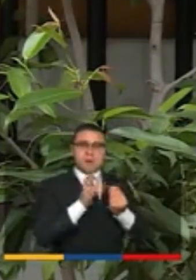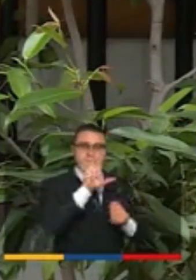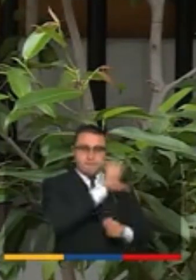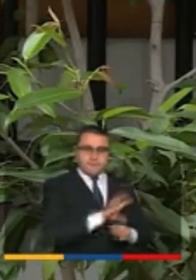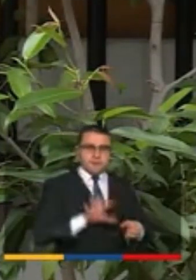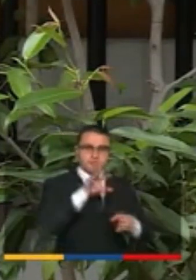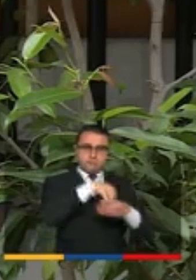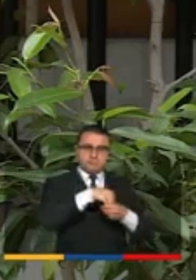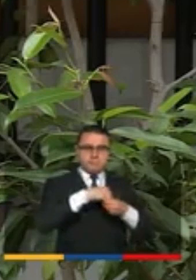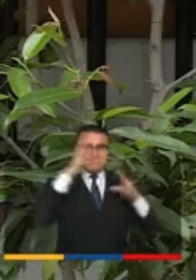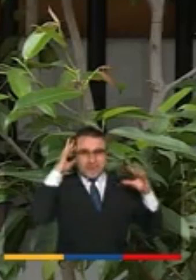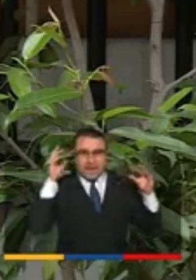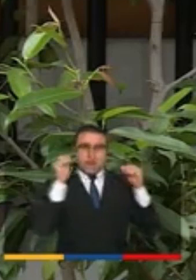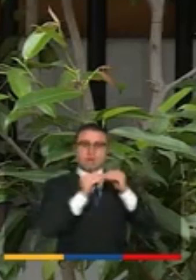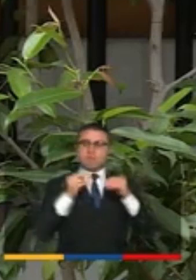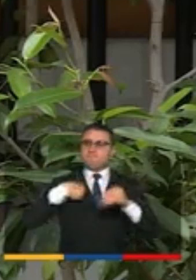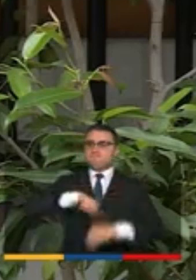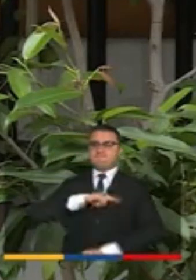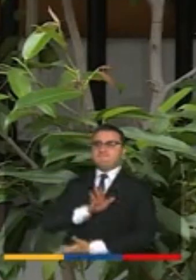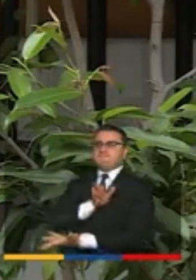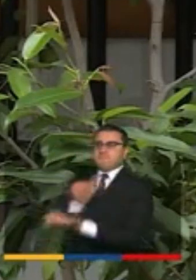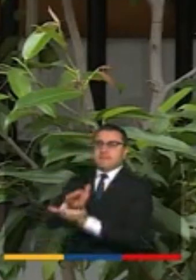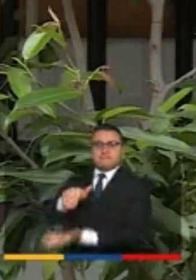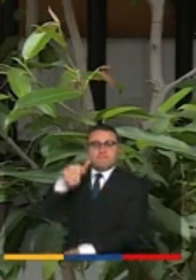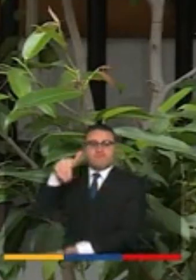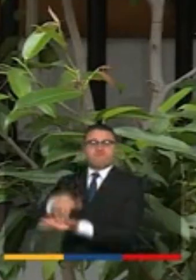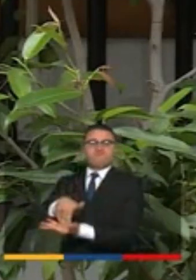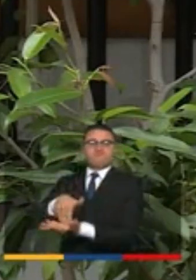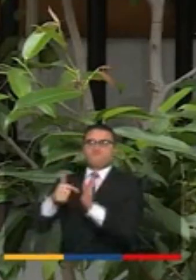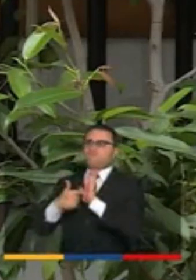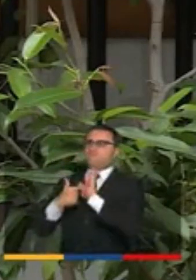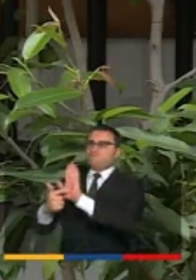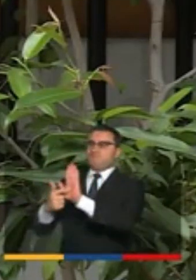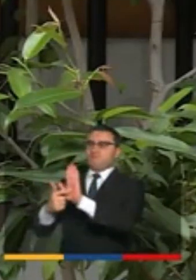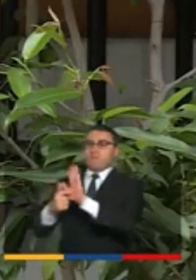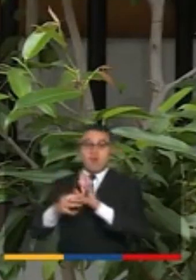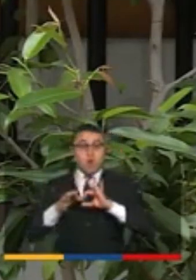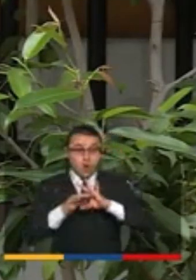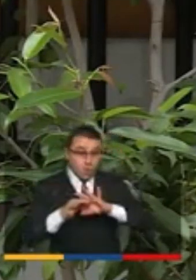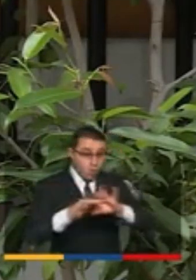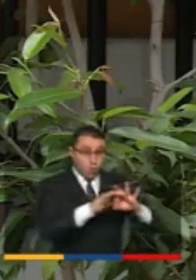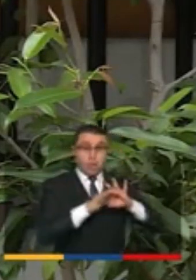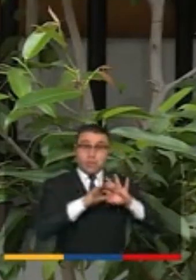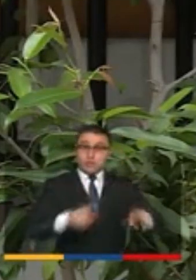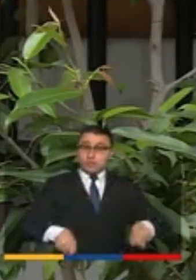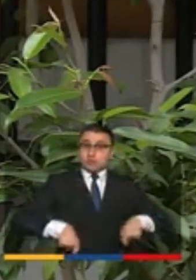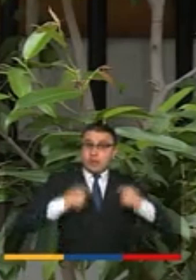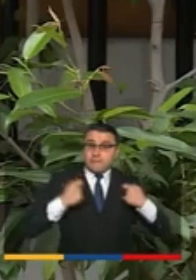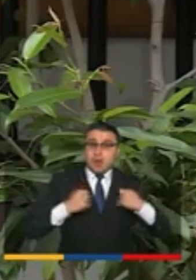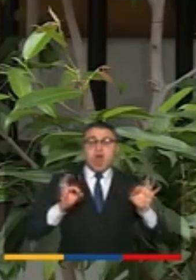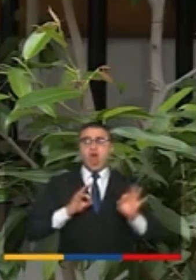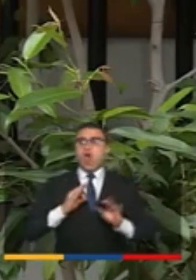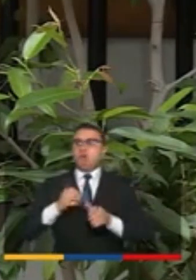caracterizará nuestra relación, o nos salvamos juntos o nos hundimos por